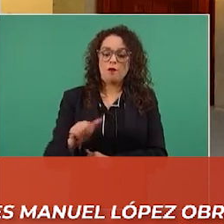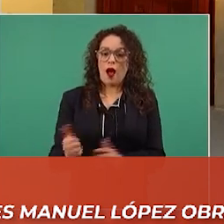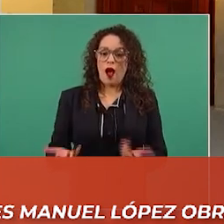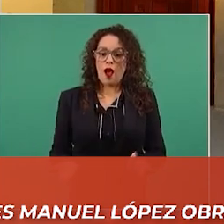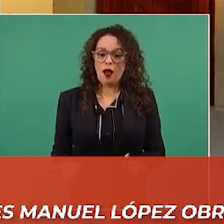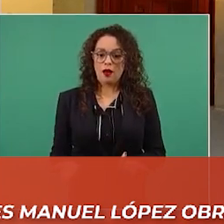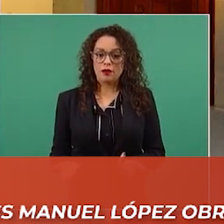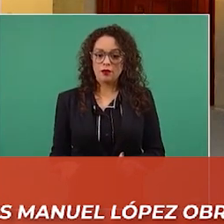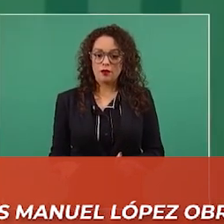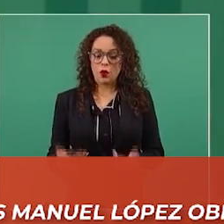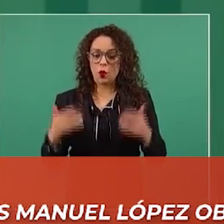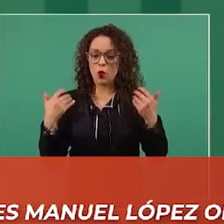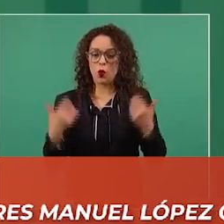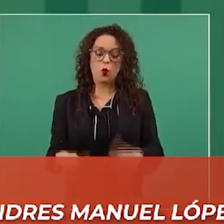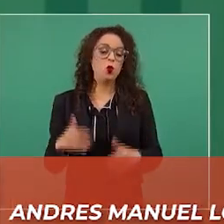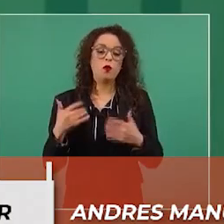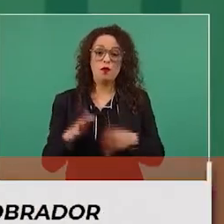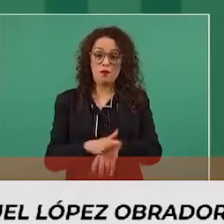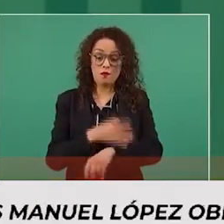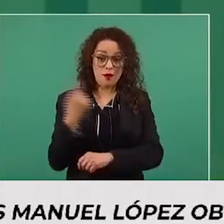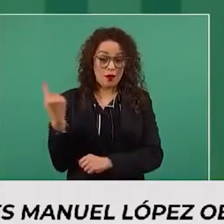Porque